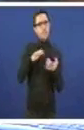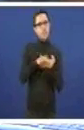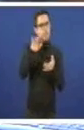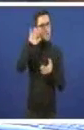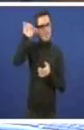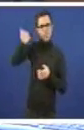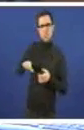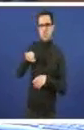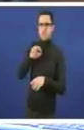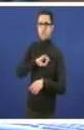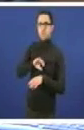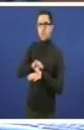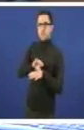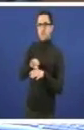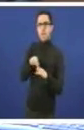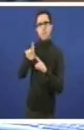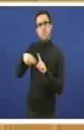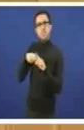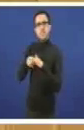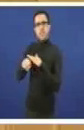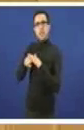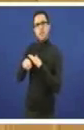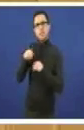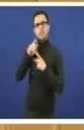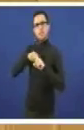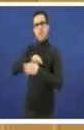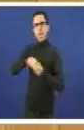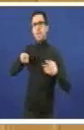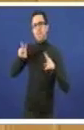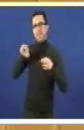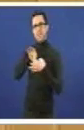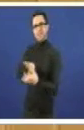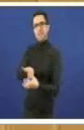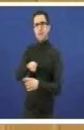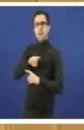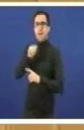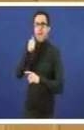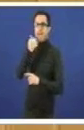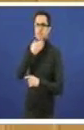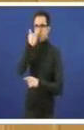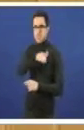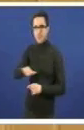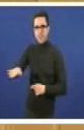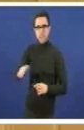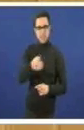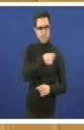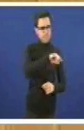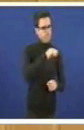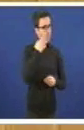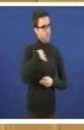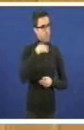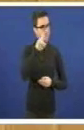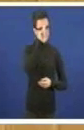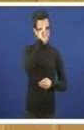e de cal era asistión da Xunta de Galicia en relación ás escolas infantis vostede mudara de opinión de catarase de que vostede estaba